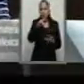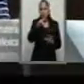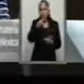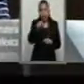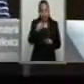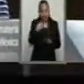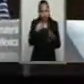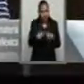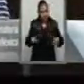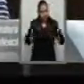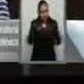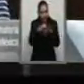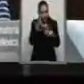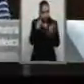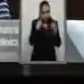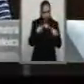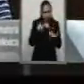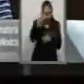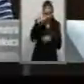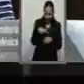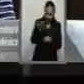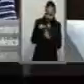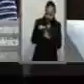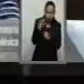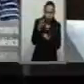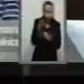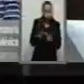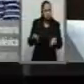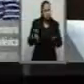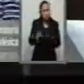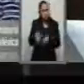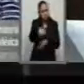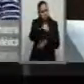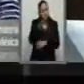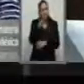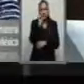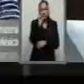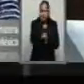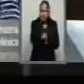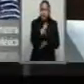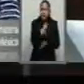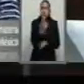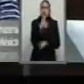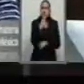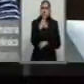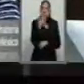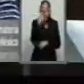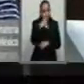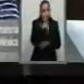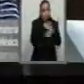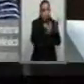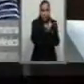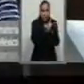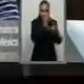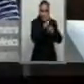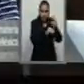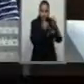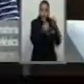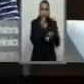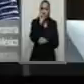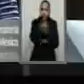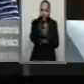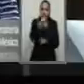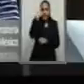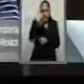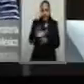iniciativa. Finalmente, el PRD dice sí a esta reforma que devuelve a las y los habitantes de esta ciudad su